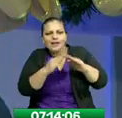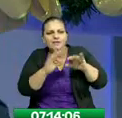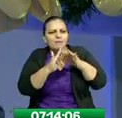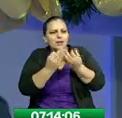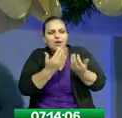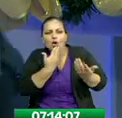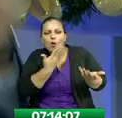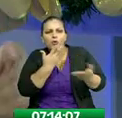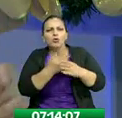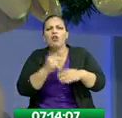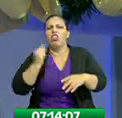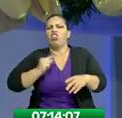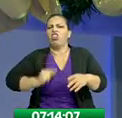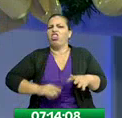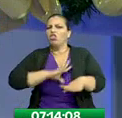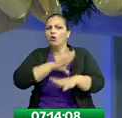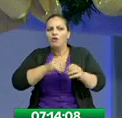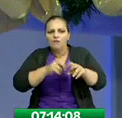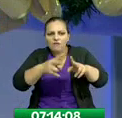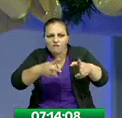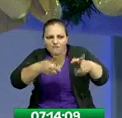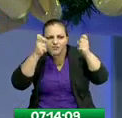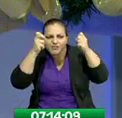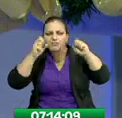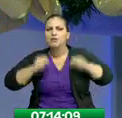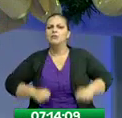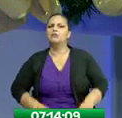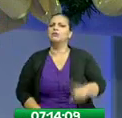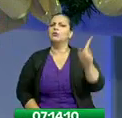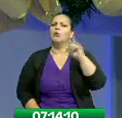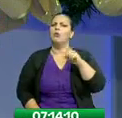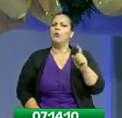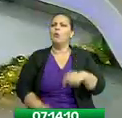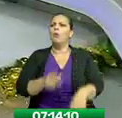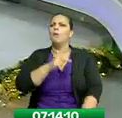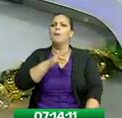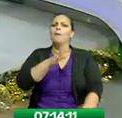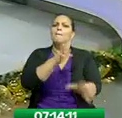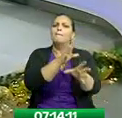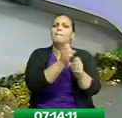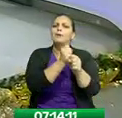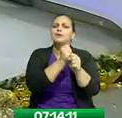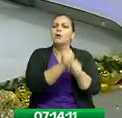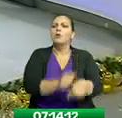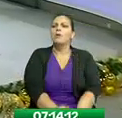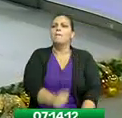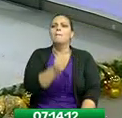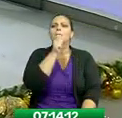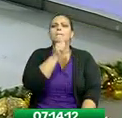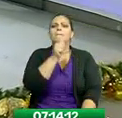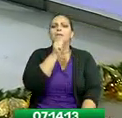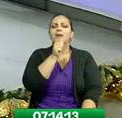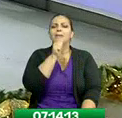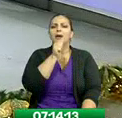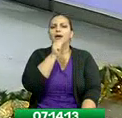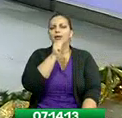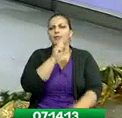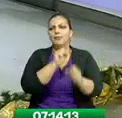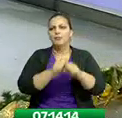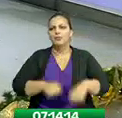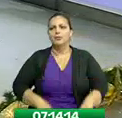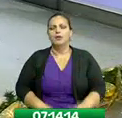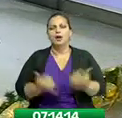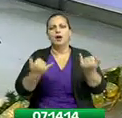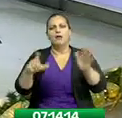mi información, su información y la información de los ciudadanos, que todo eso esté blindado bajo una normativa. En 2 años vamos a permitir aplicar las